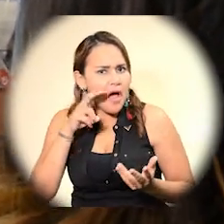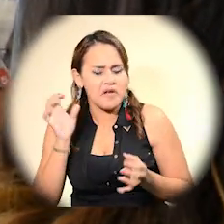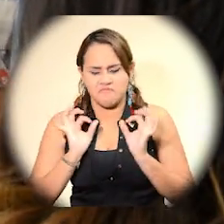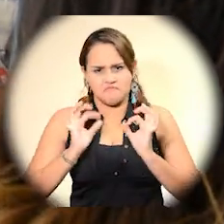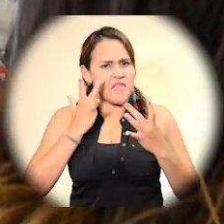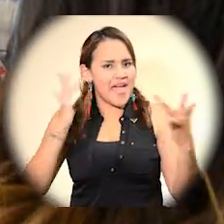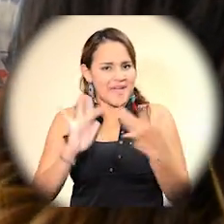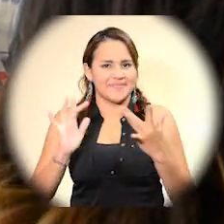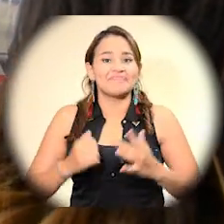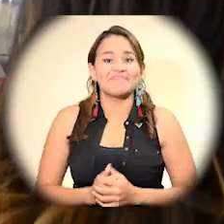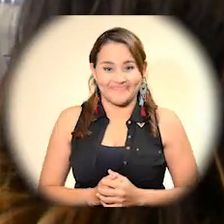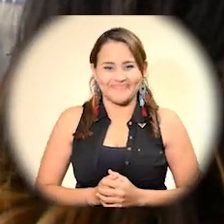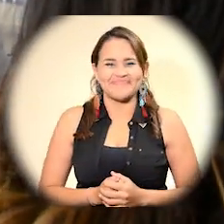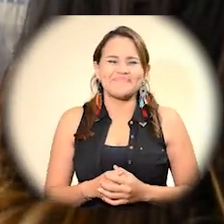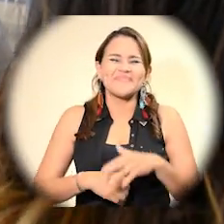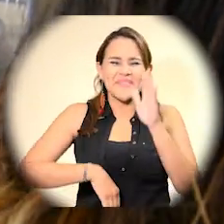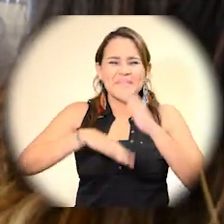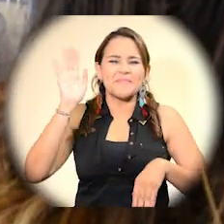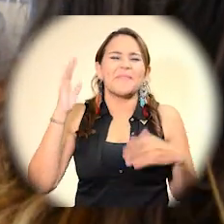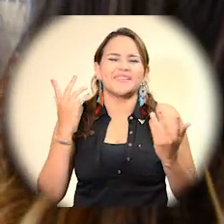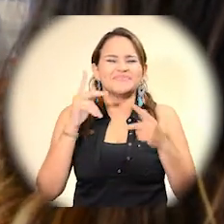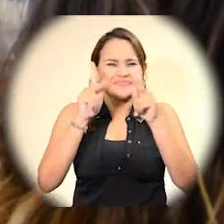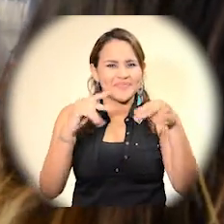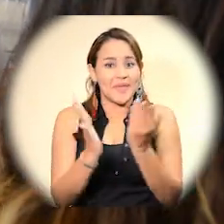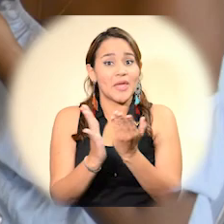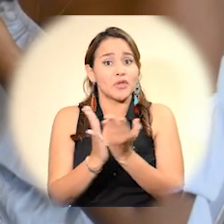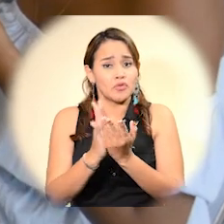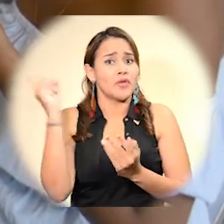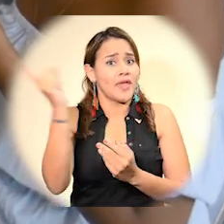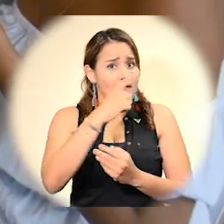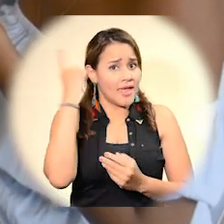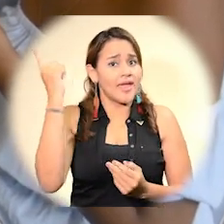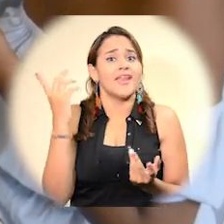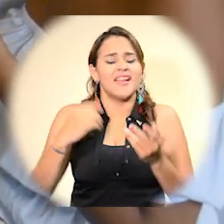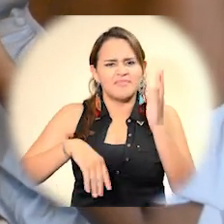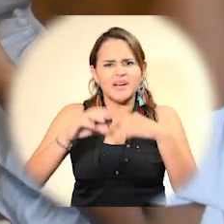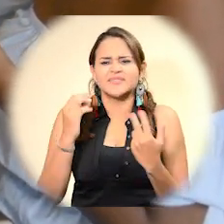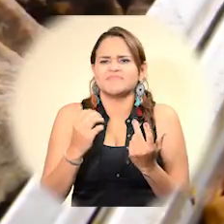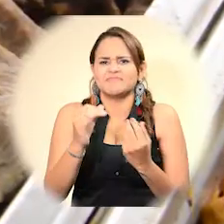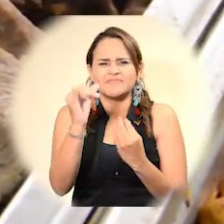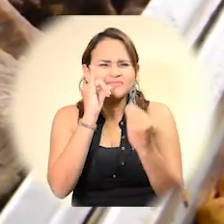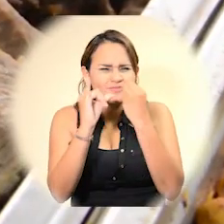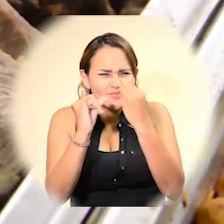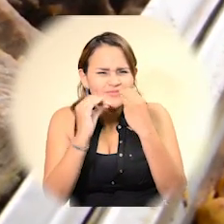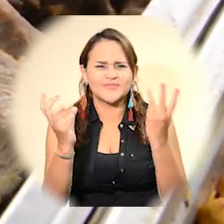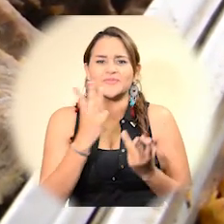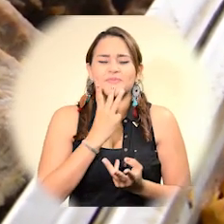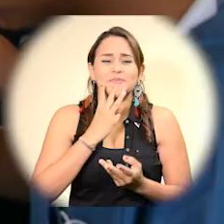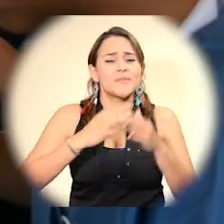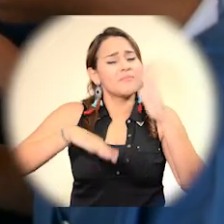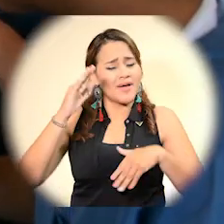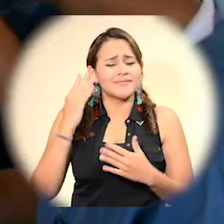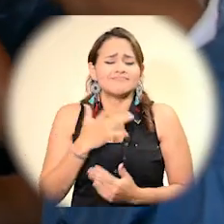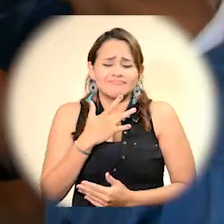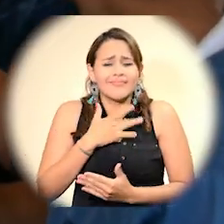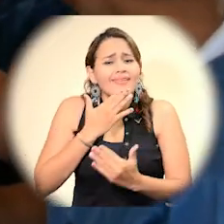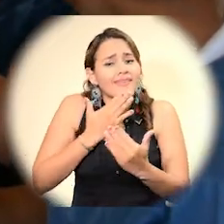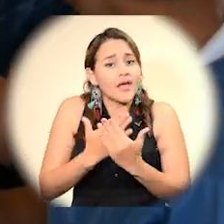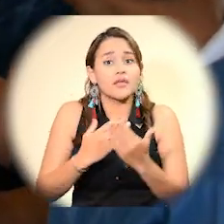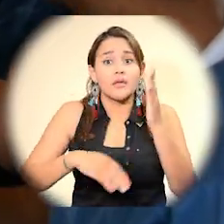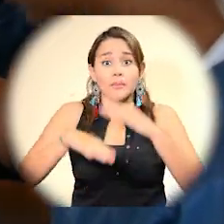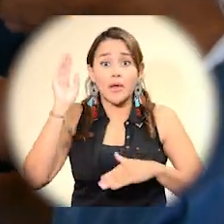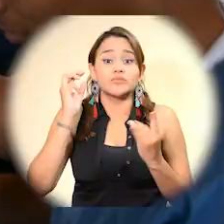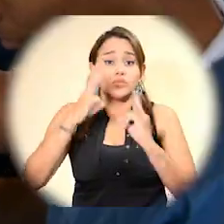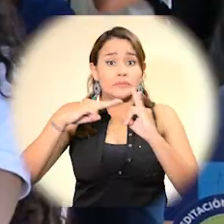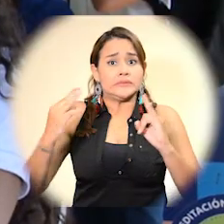carne, su proteína, como le quieras llamar. El futuro médico y más de 4.000 estudiantes beneficiados por este programa de almuerzos y refrigerios sienten que el apoyo